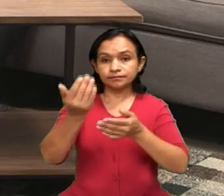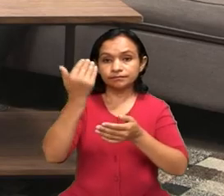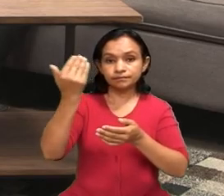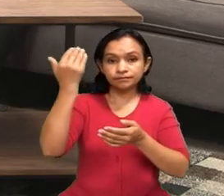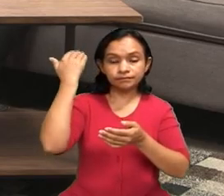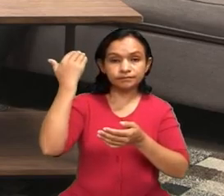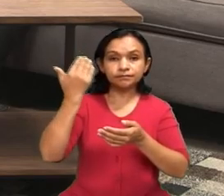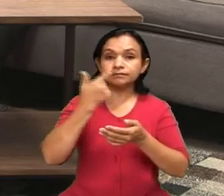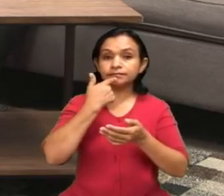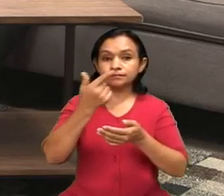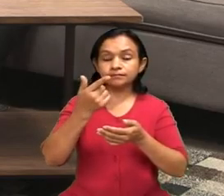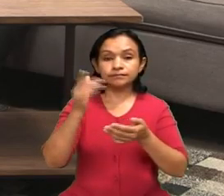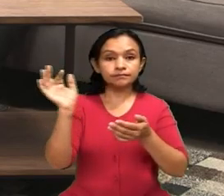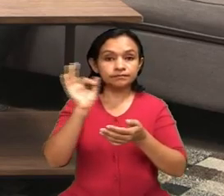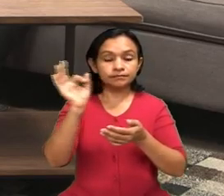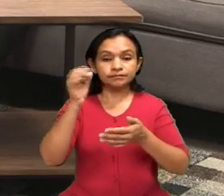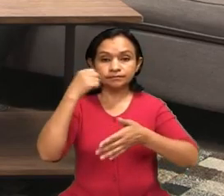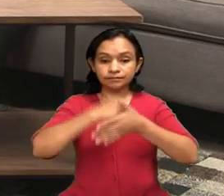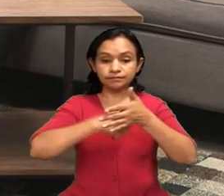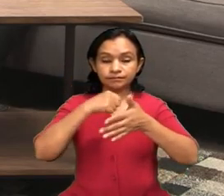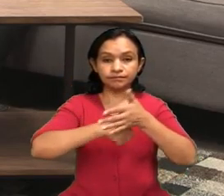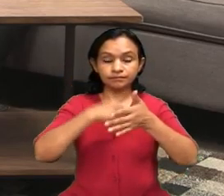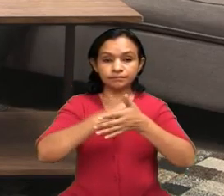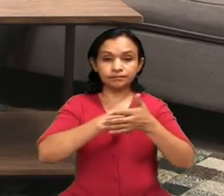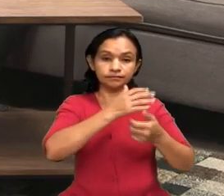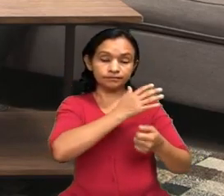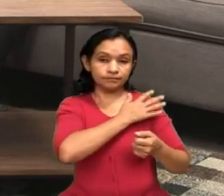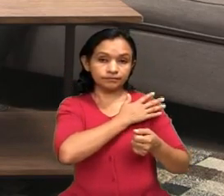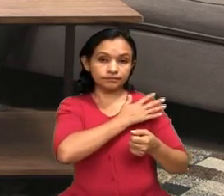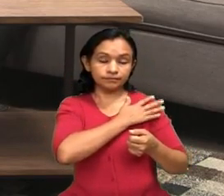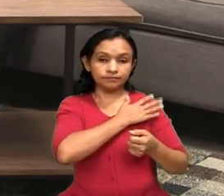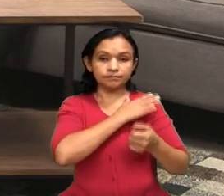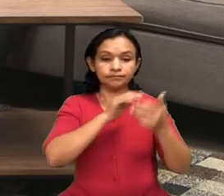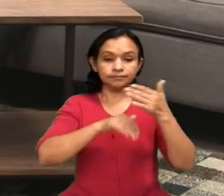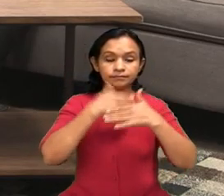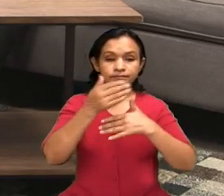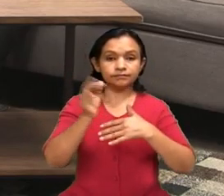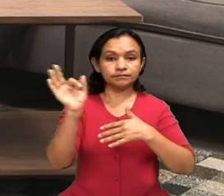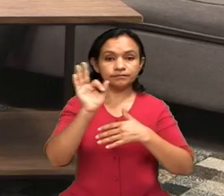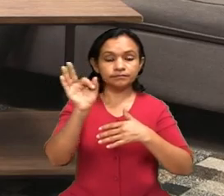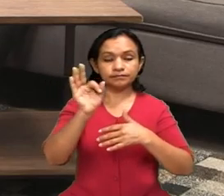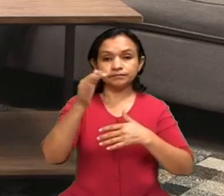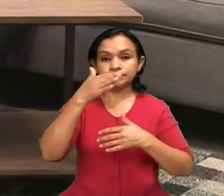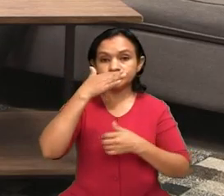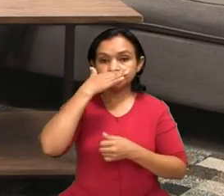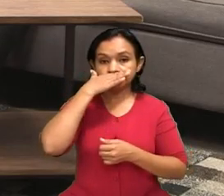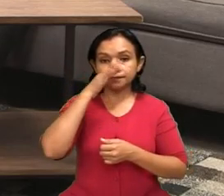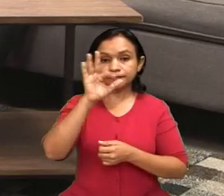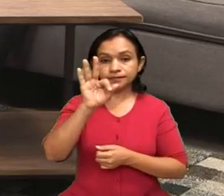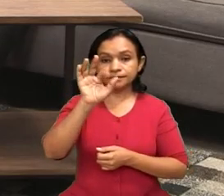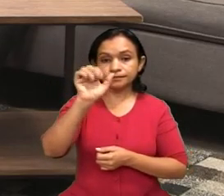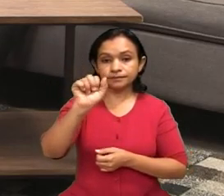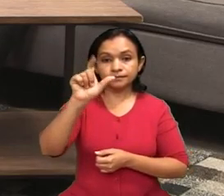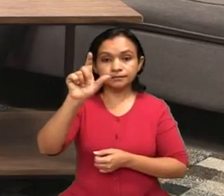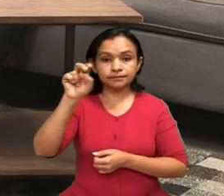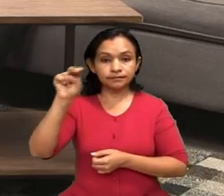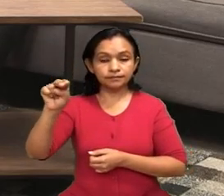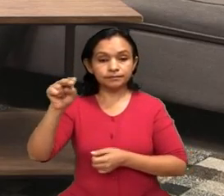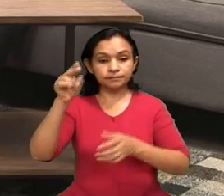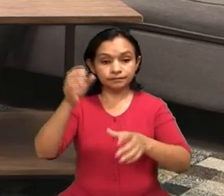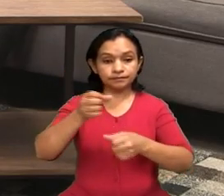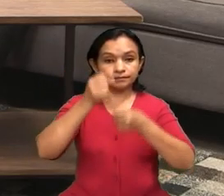que definieron de cierta manera la lucha en principio antisomocista, pero después la conformación del Frente Sandinista, en principio como un